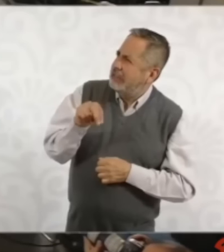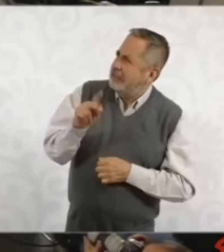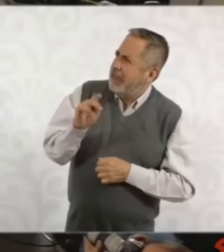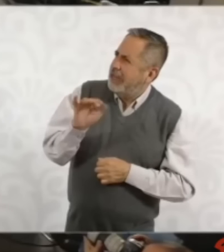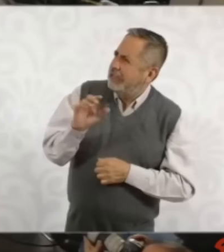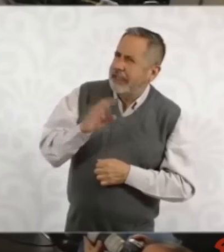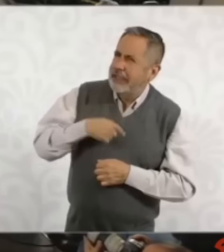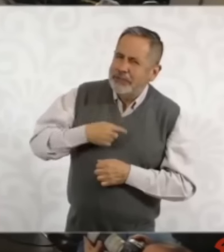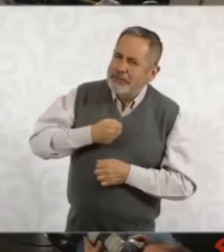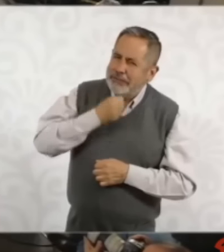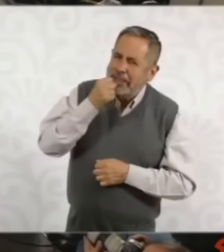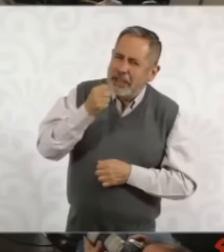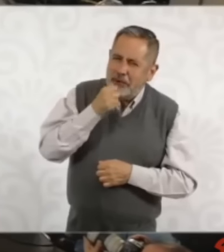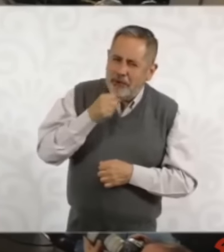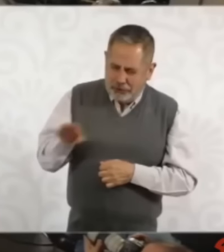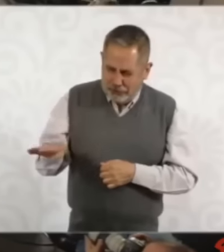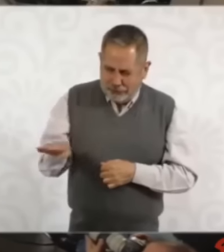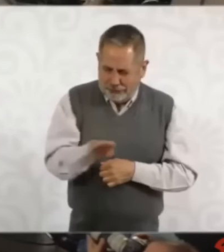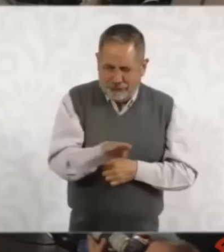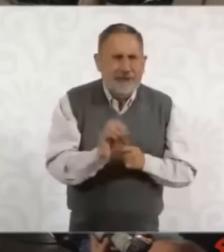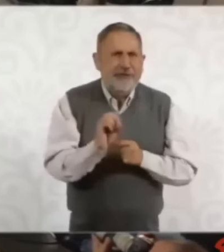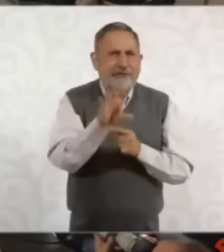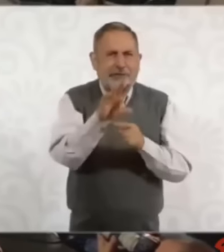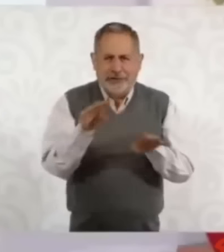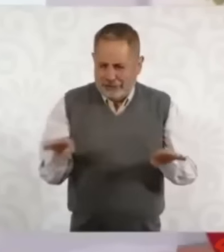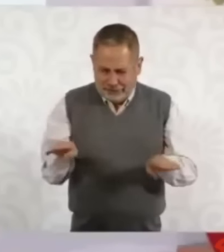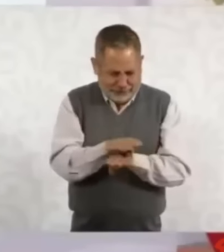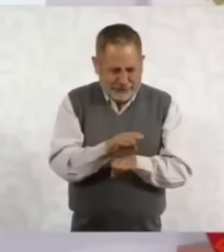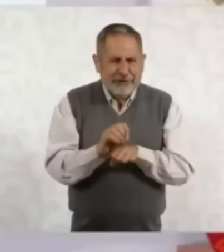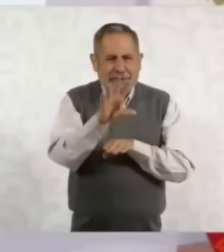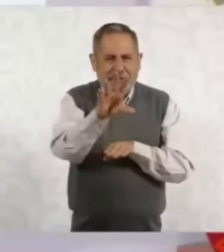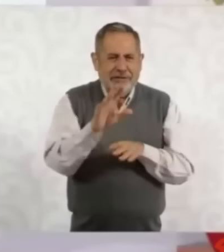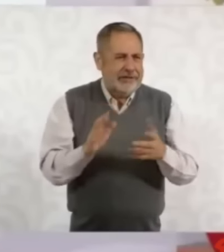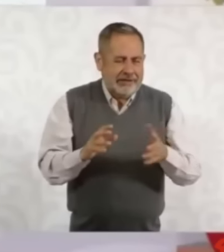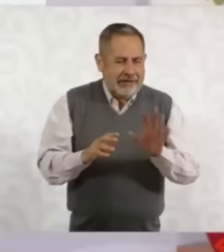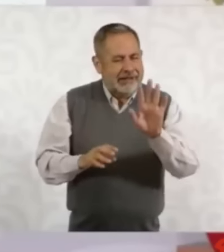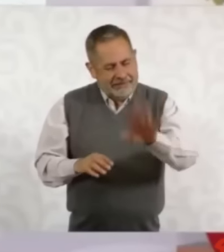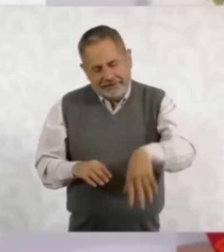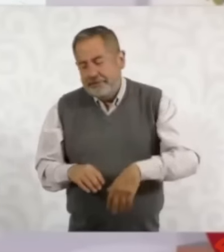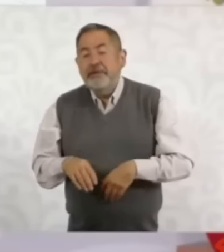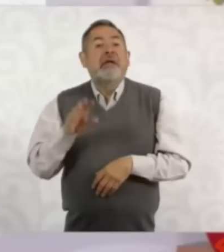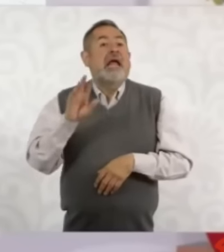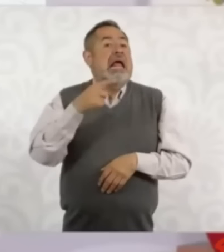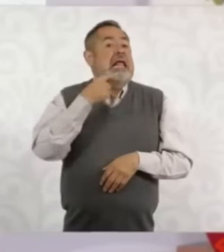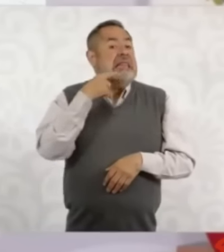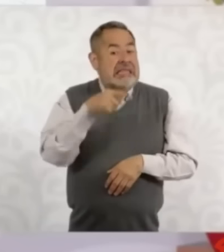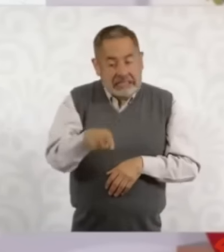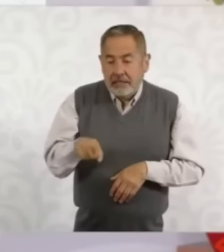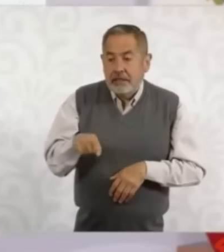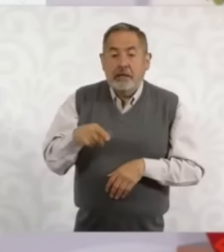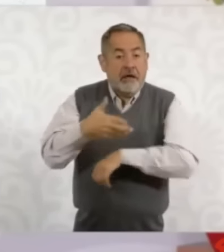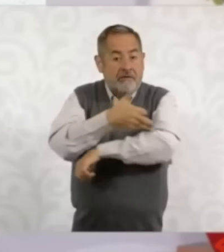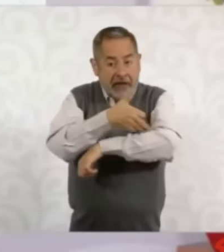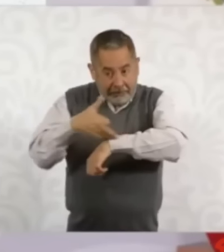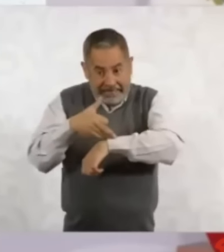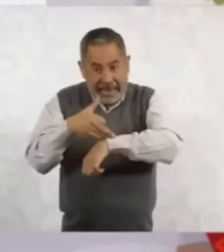pantallas sustituyen la convivencia familiar, se debilitan los vínculos. Y es cierto. Cuando está la